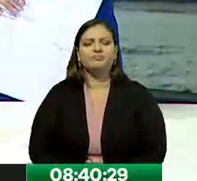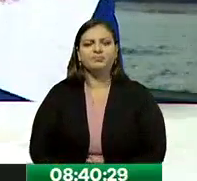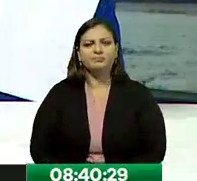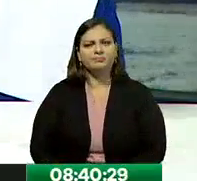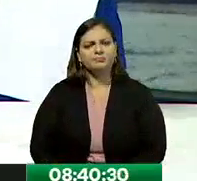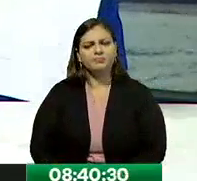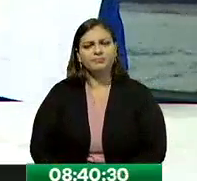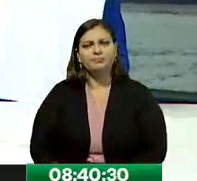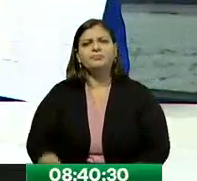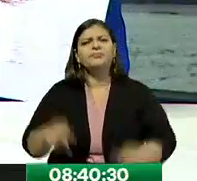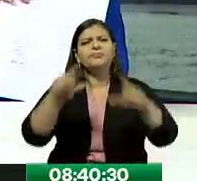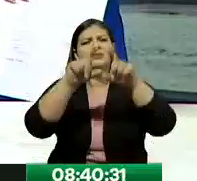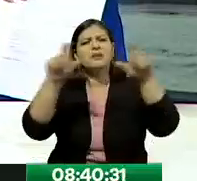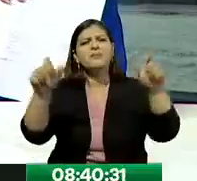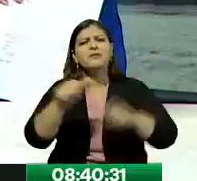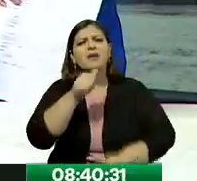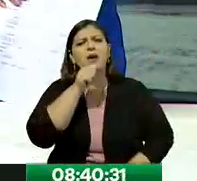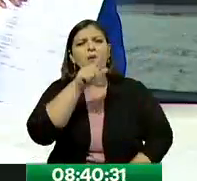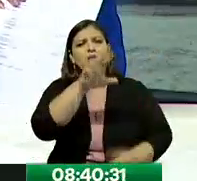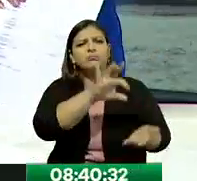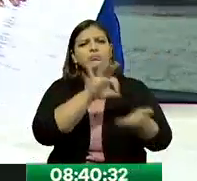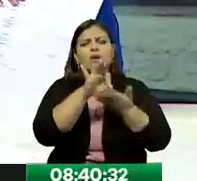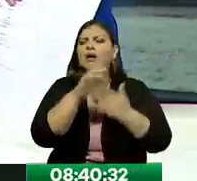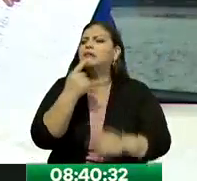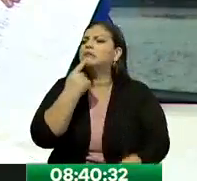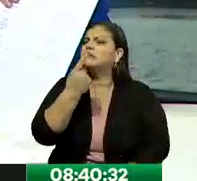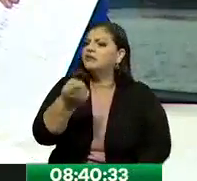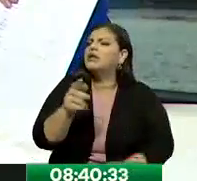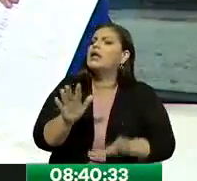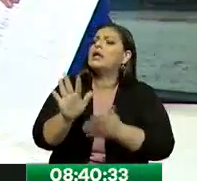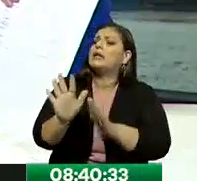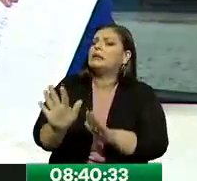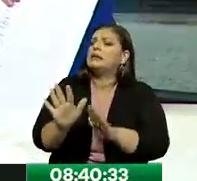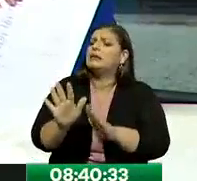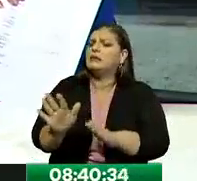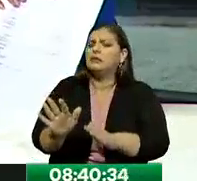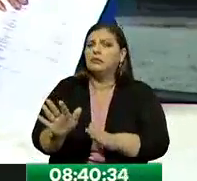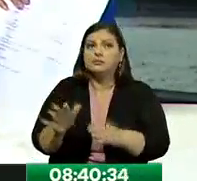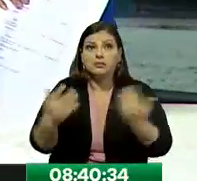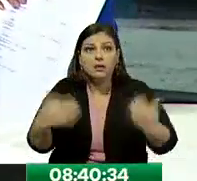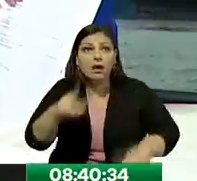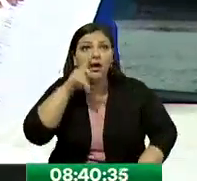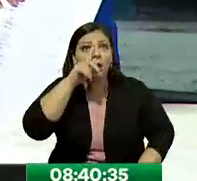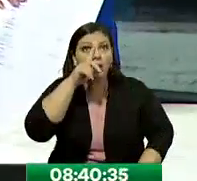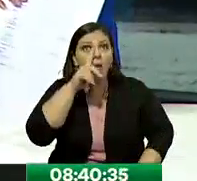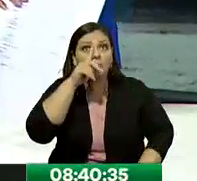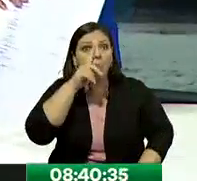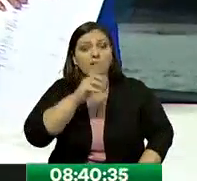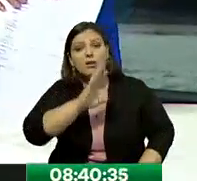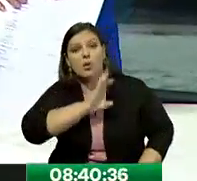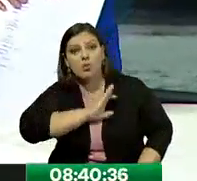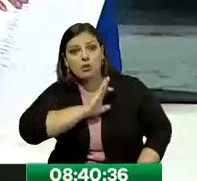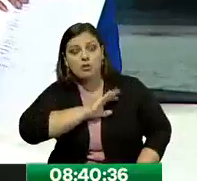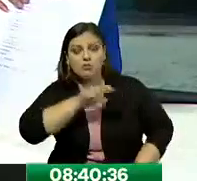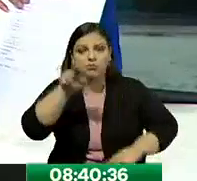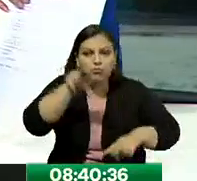del noroeste de guayaquil quisiera saber si han hecho por lo menos una inspección al lugar han ido los técnicos